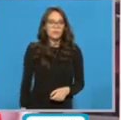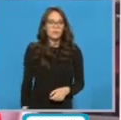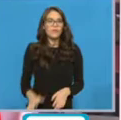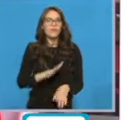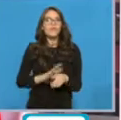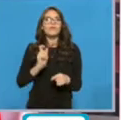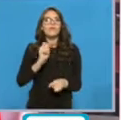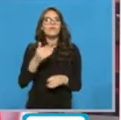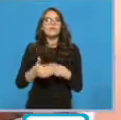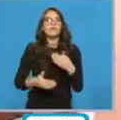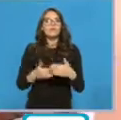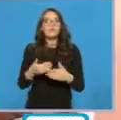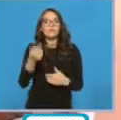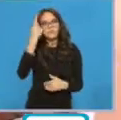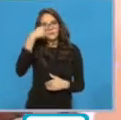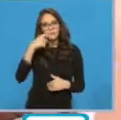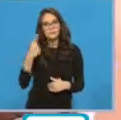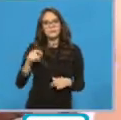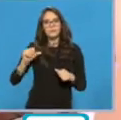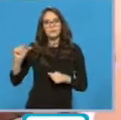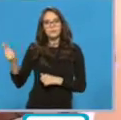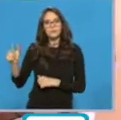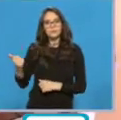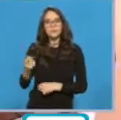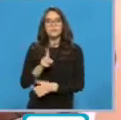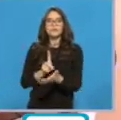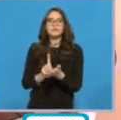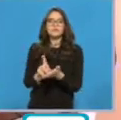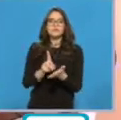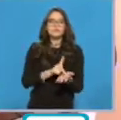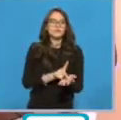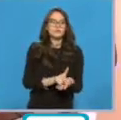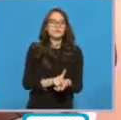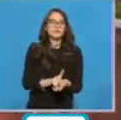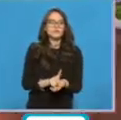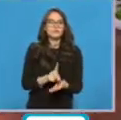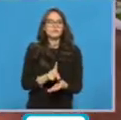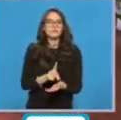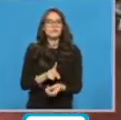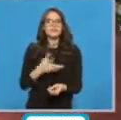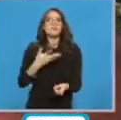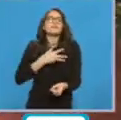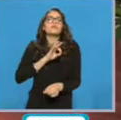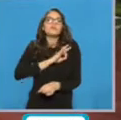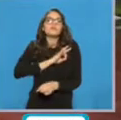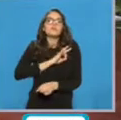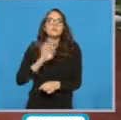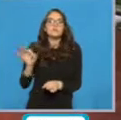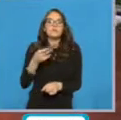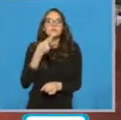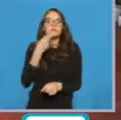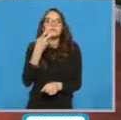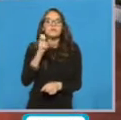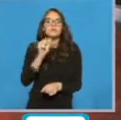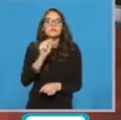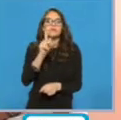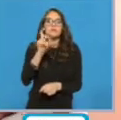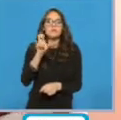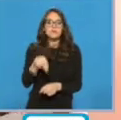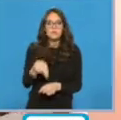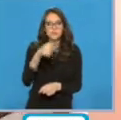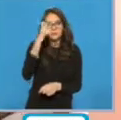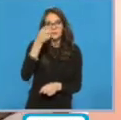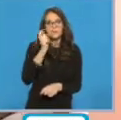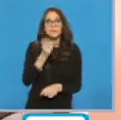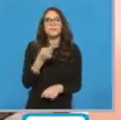el proceso para que las demás delegaciones pues ya empiecen a utilizar también esta aplicación, este servicio que al